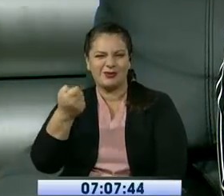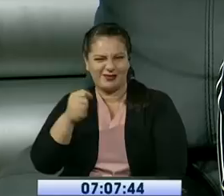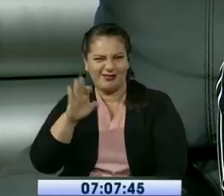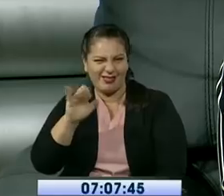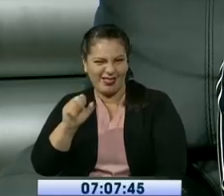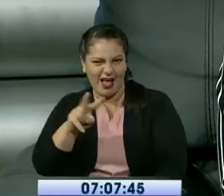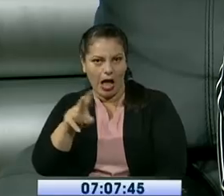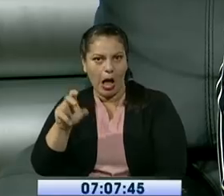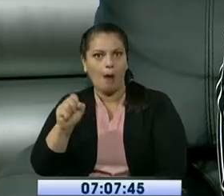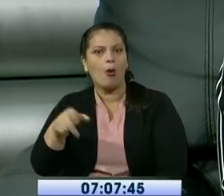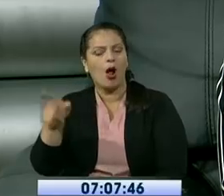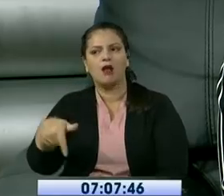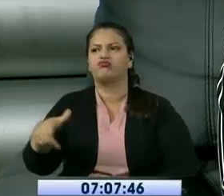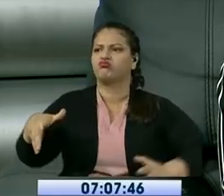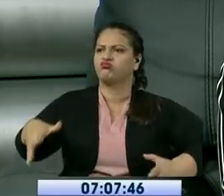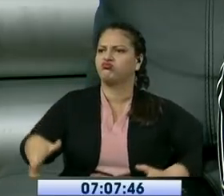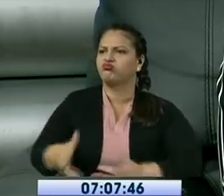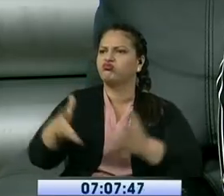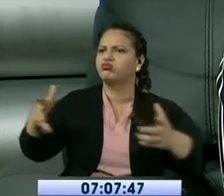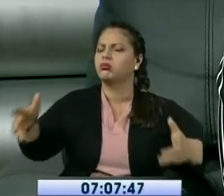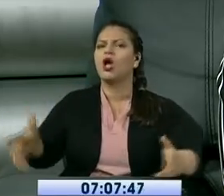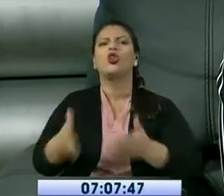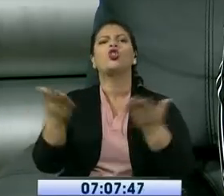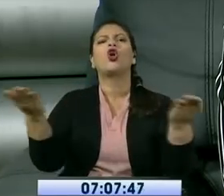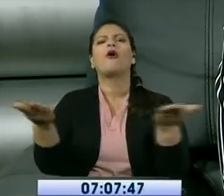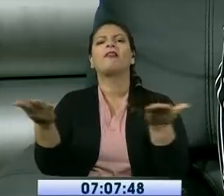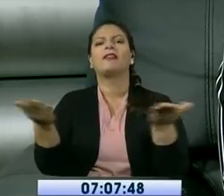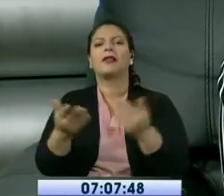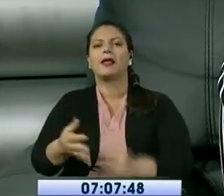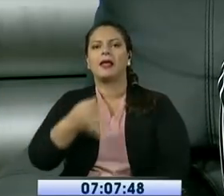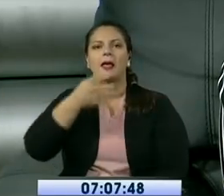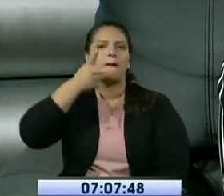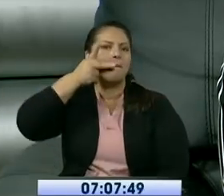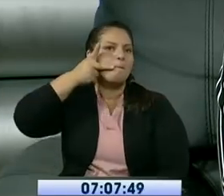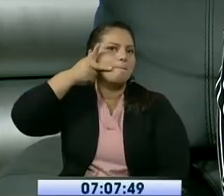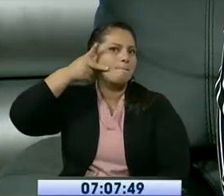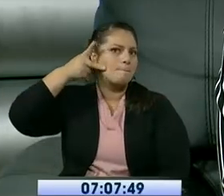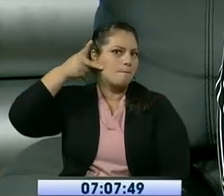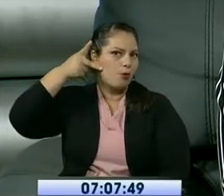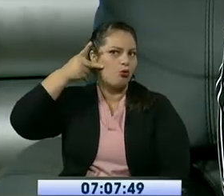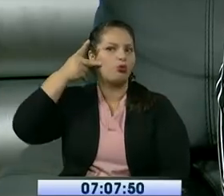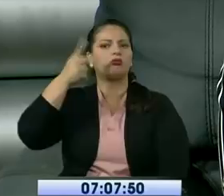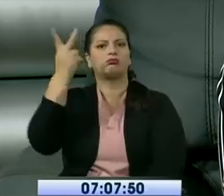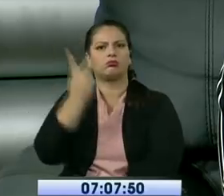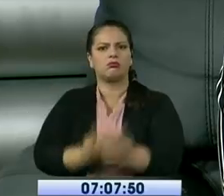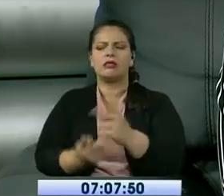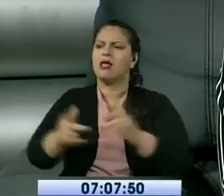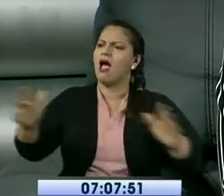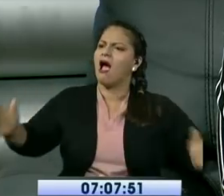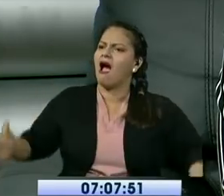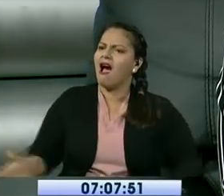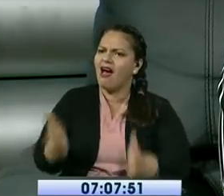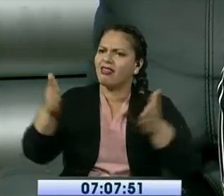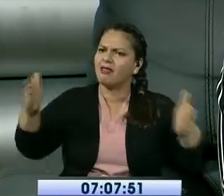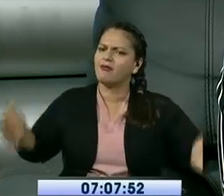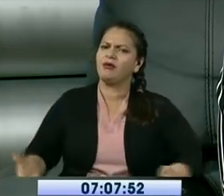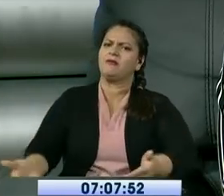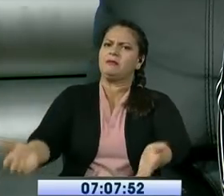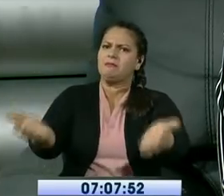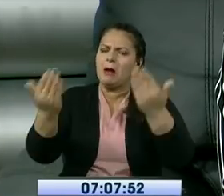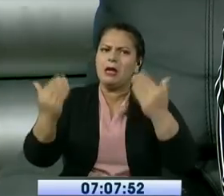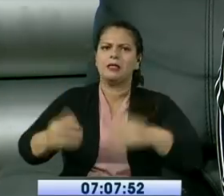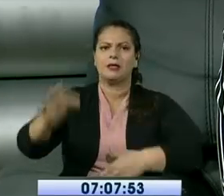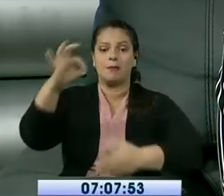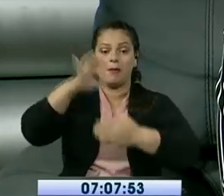calles de Puyo, capital de Pastaza. Allí reiteró su pedido de votar por el sí en las 7 preguntas del referéndum y